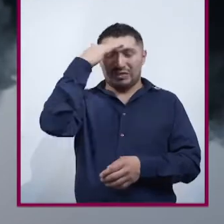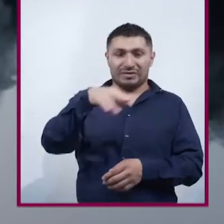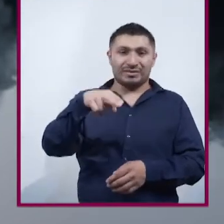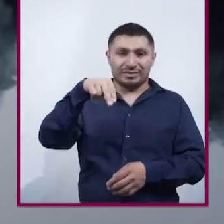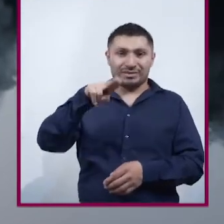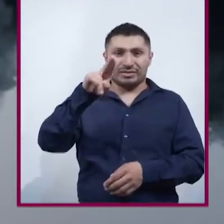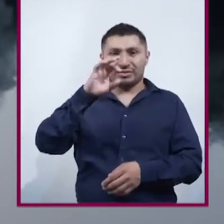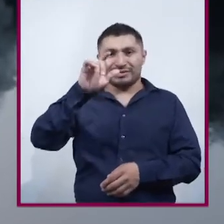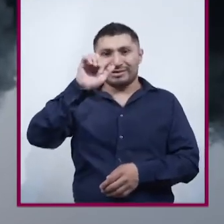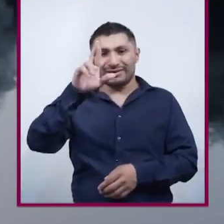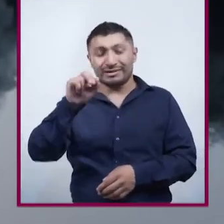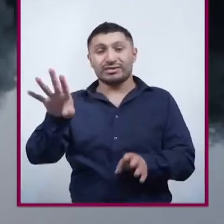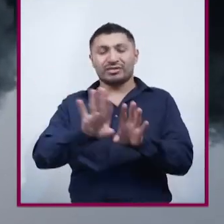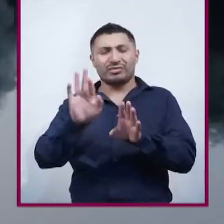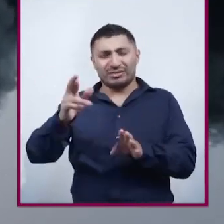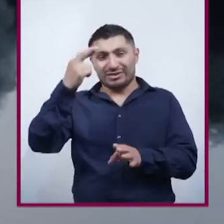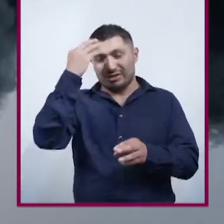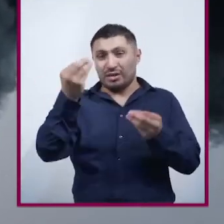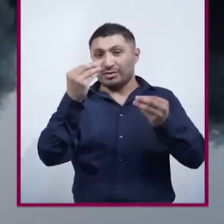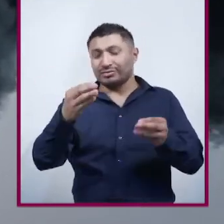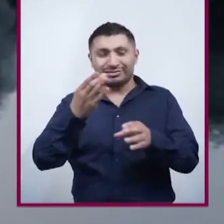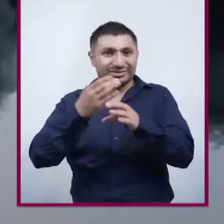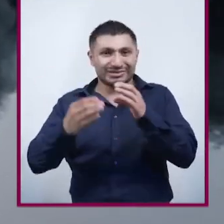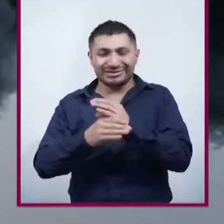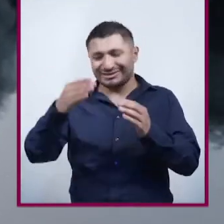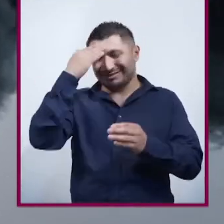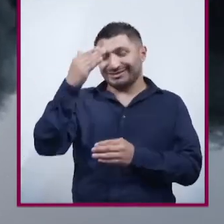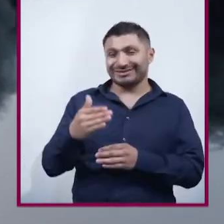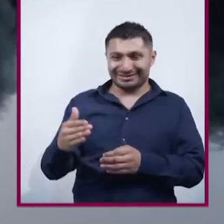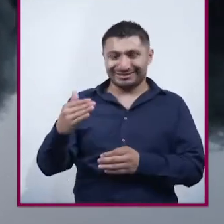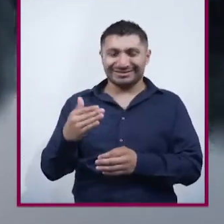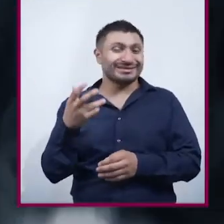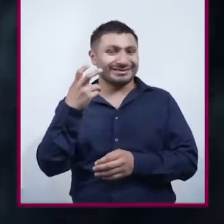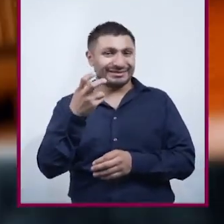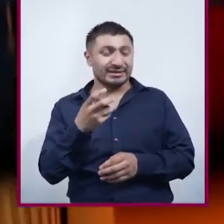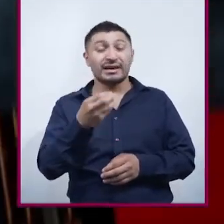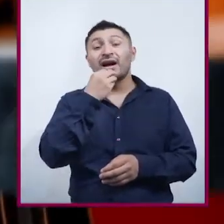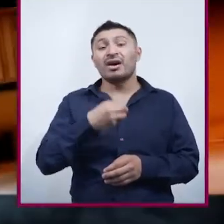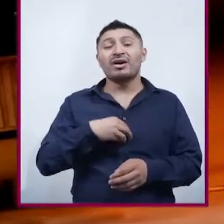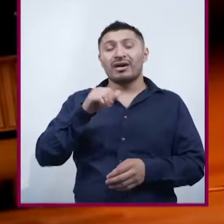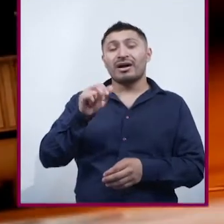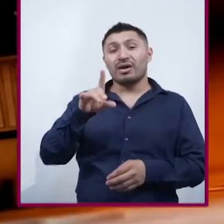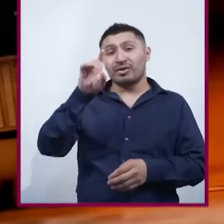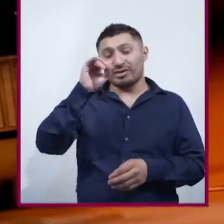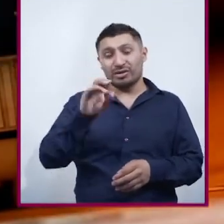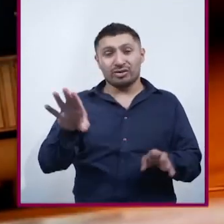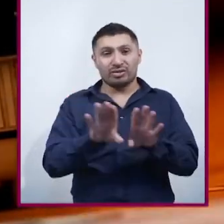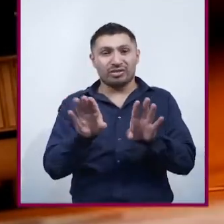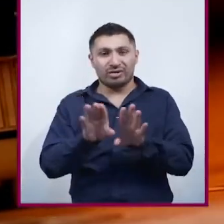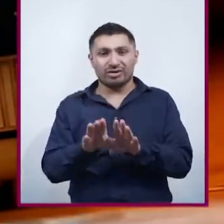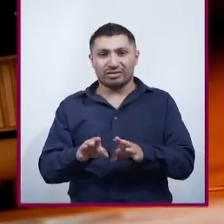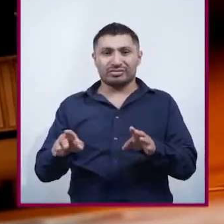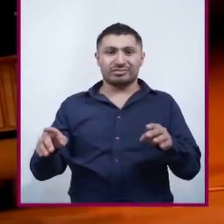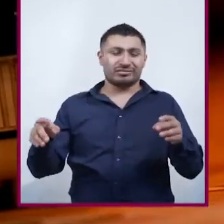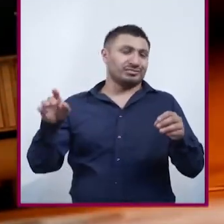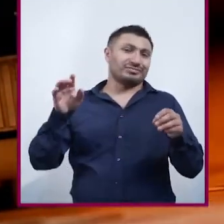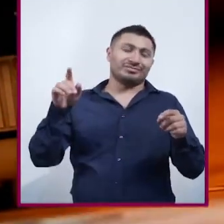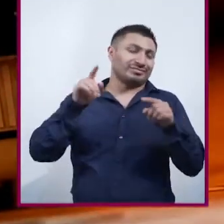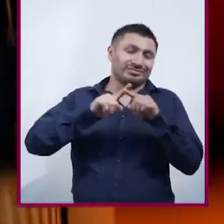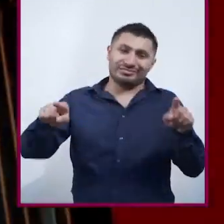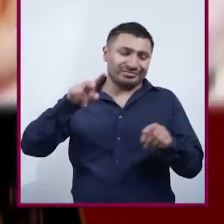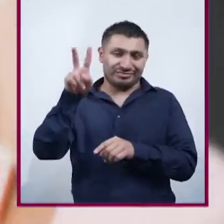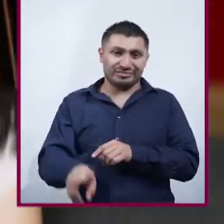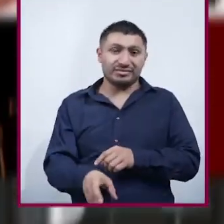como bien sabes, la palabra nuclear nos trae a la mente muchas imágenes horribles. Aunque este audio resultó ser desproporcionado